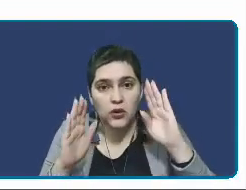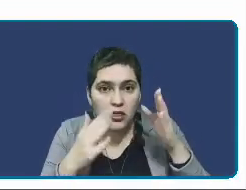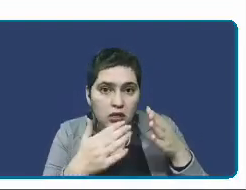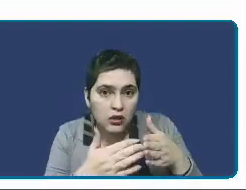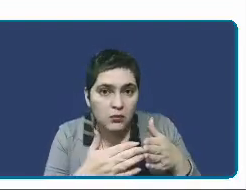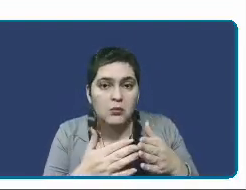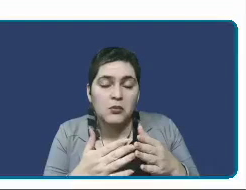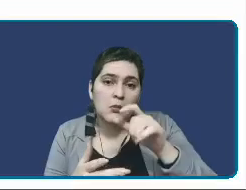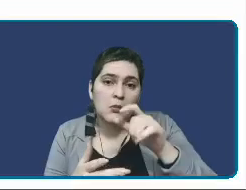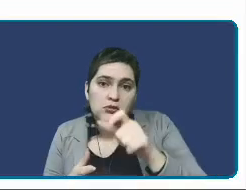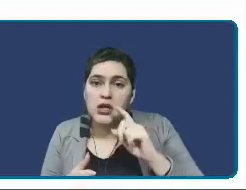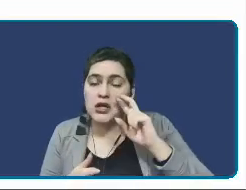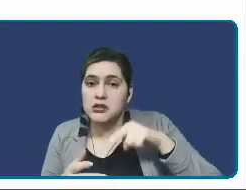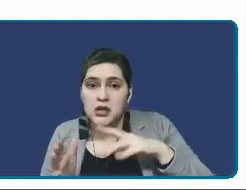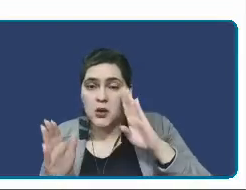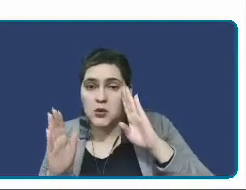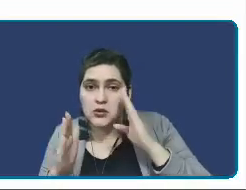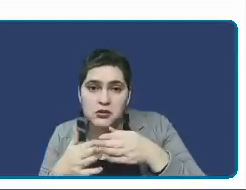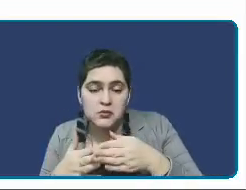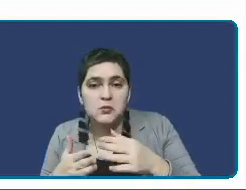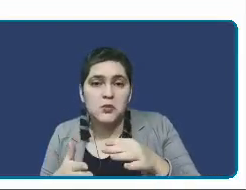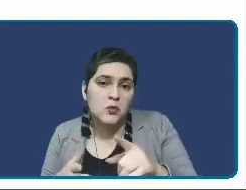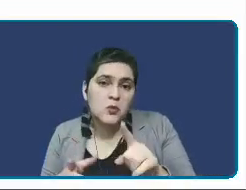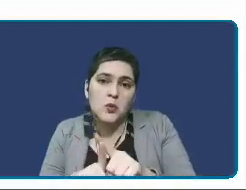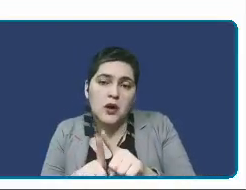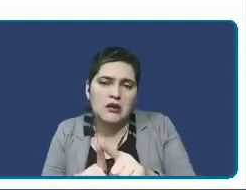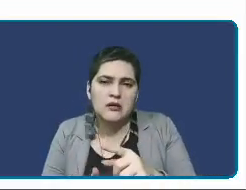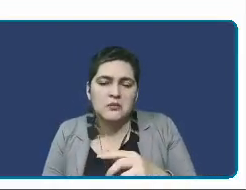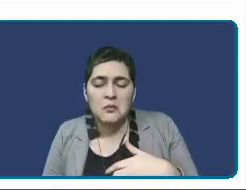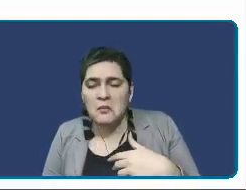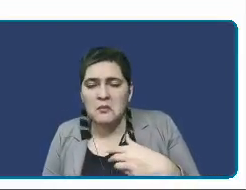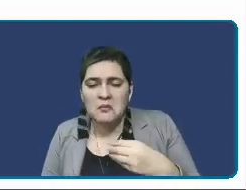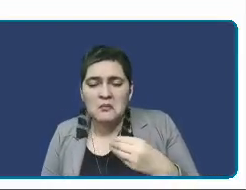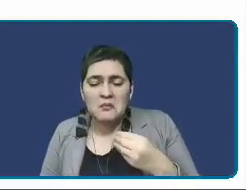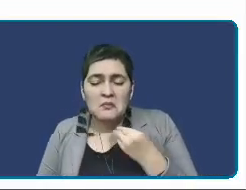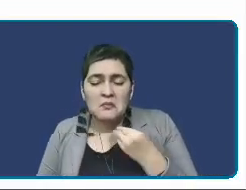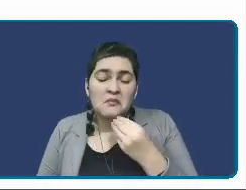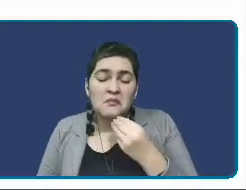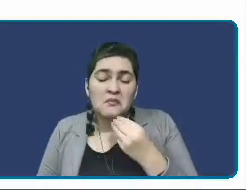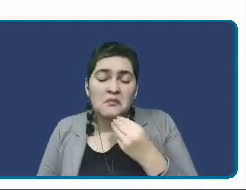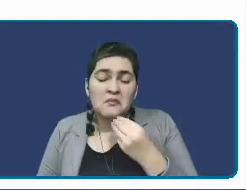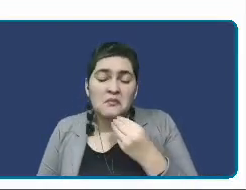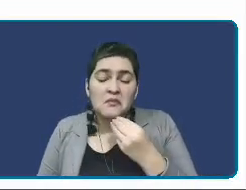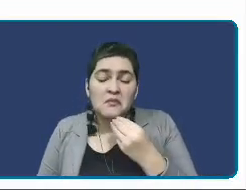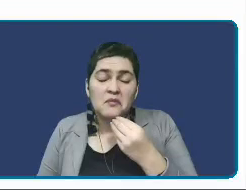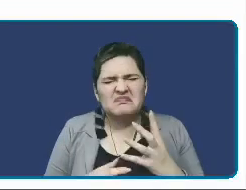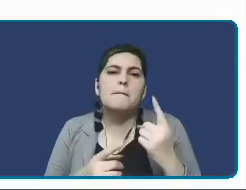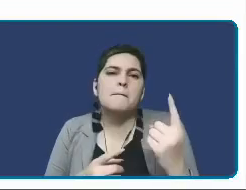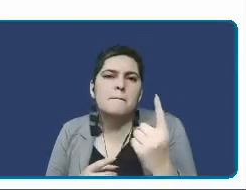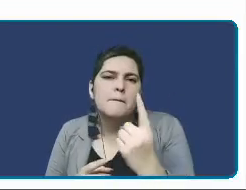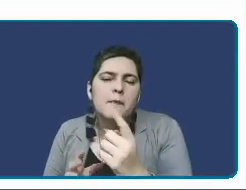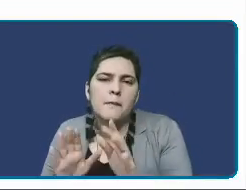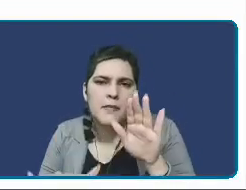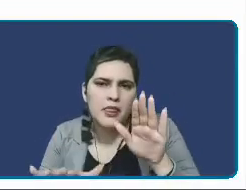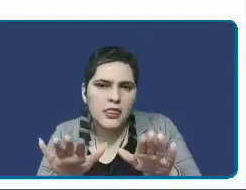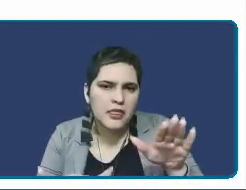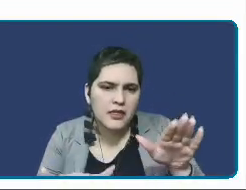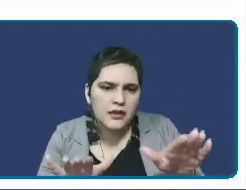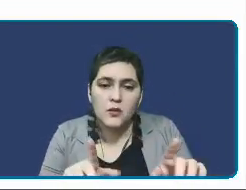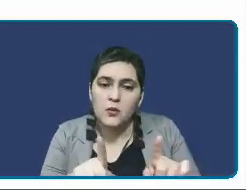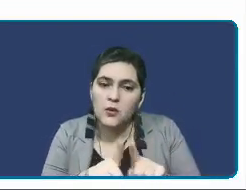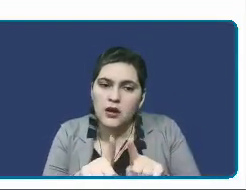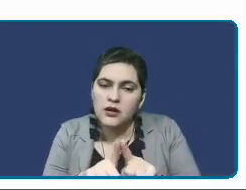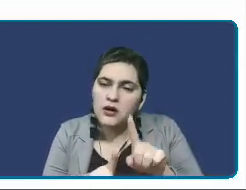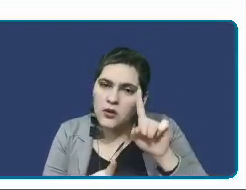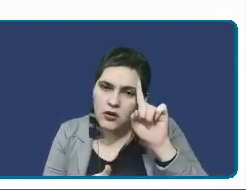todos, acordémonos que esto es particular, ¿ya? En algunos niños se les presenta esta selectividad, y eso puede ser